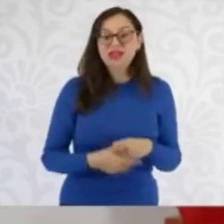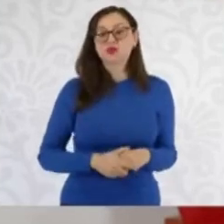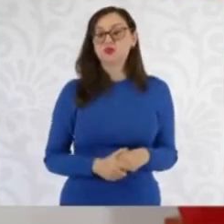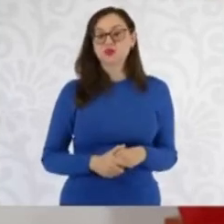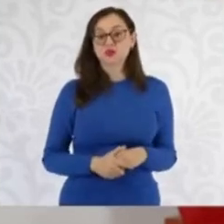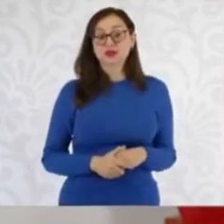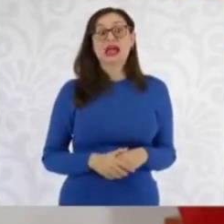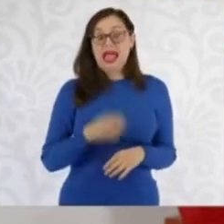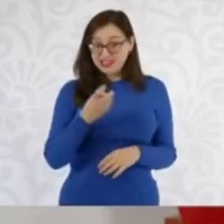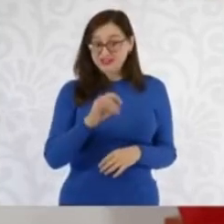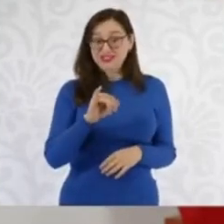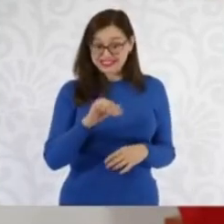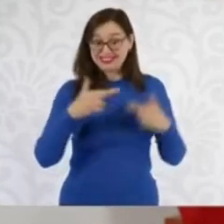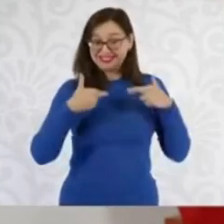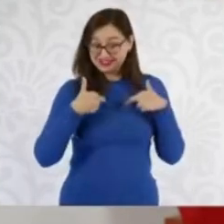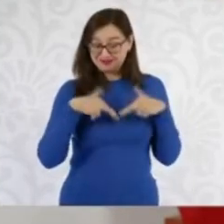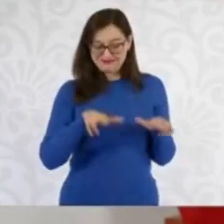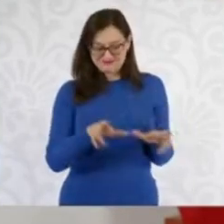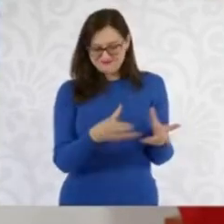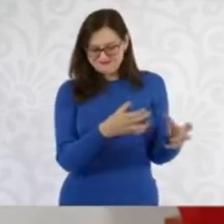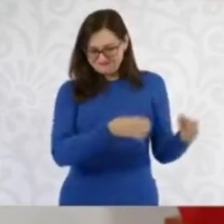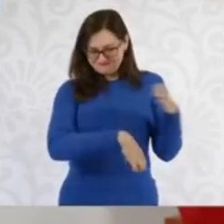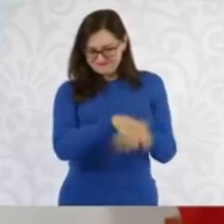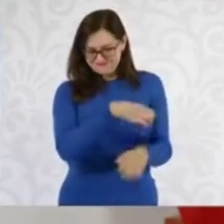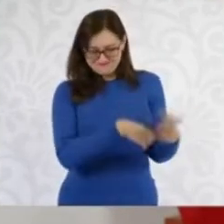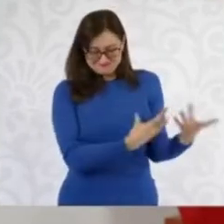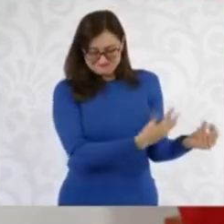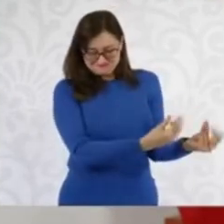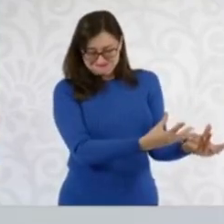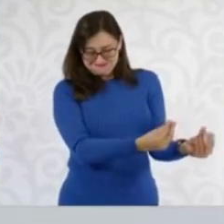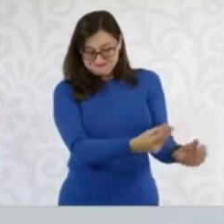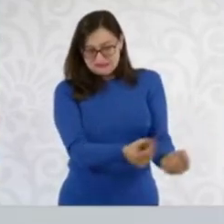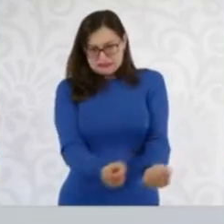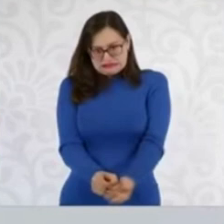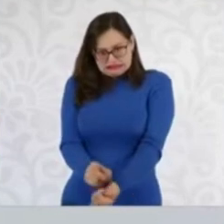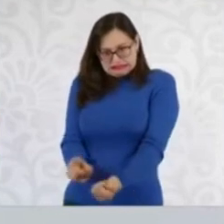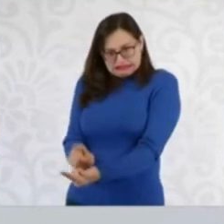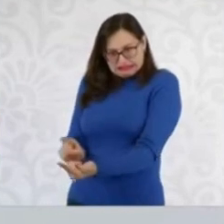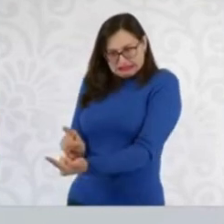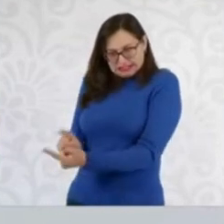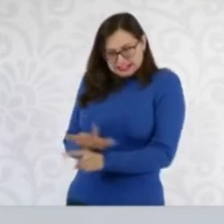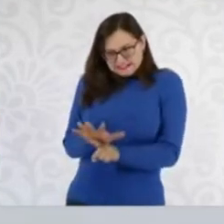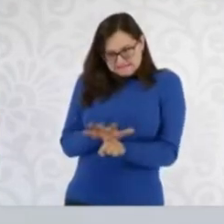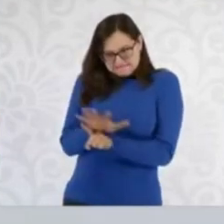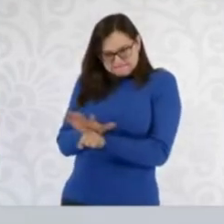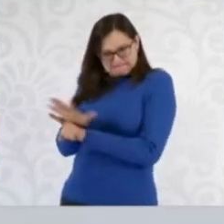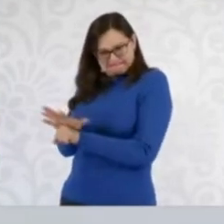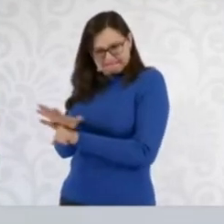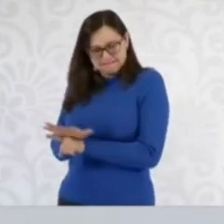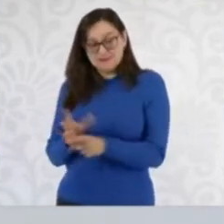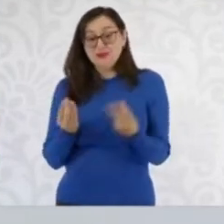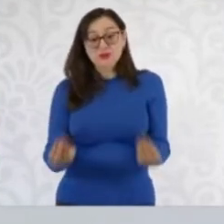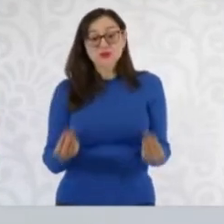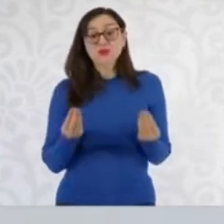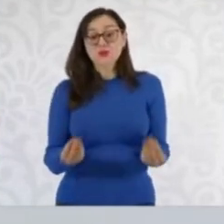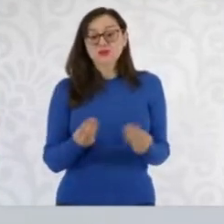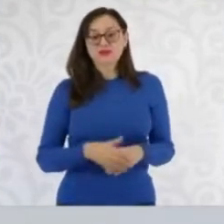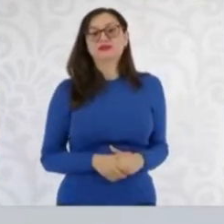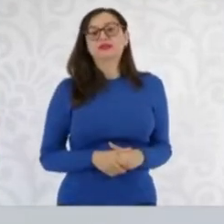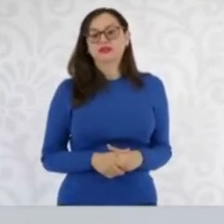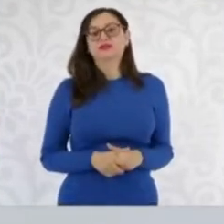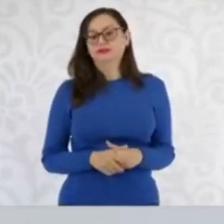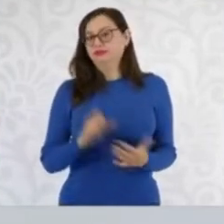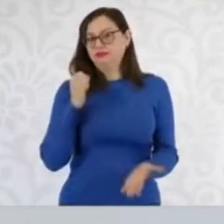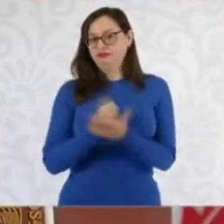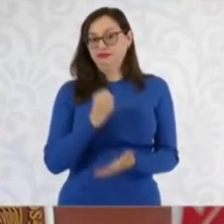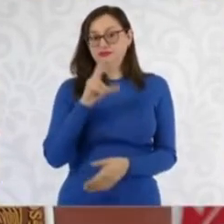mucho empresario, particularmente de cigarreras y otras empresas, que están buscando que